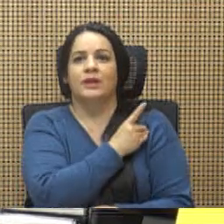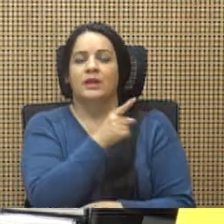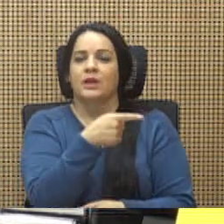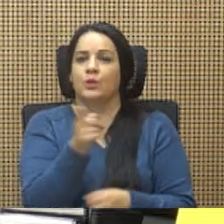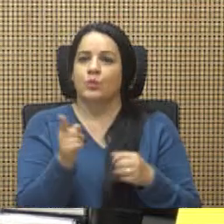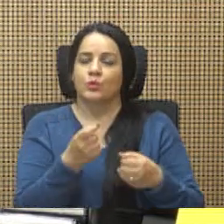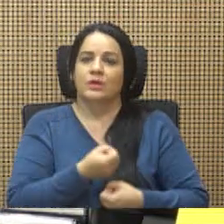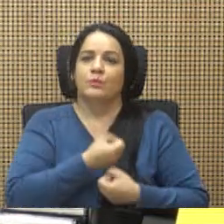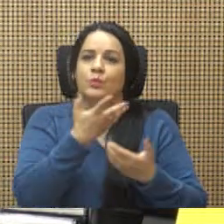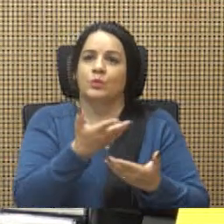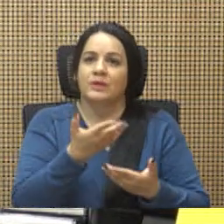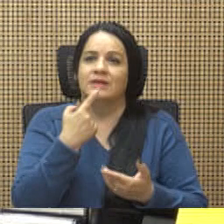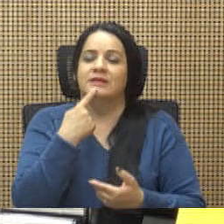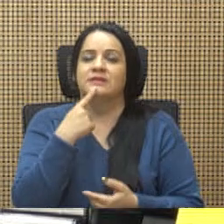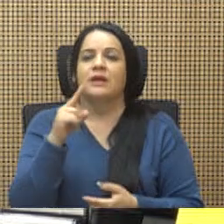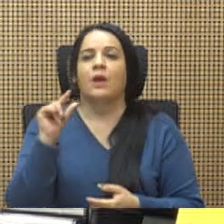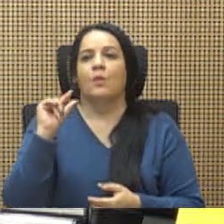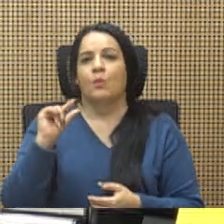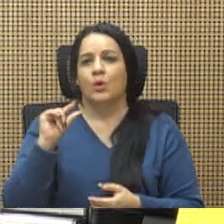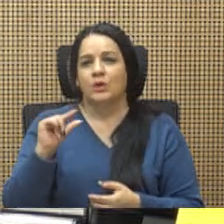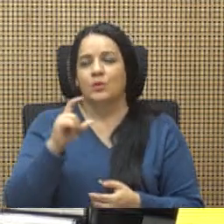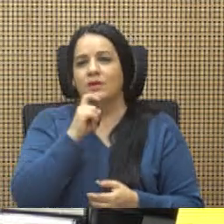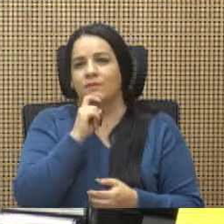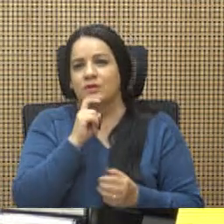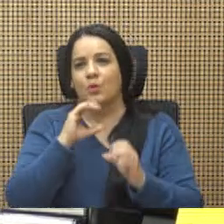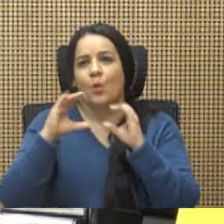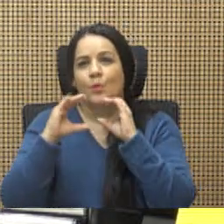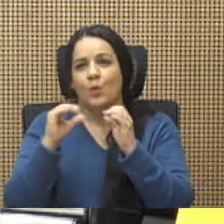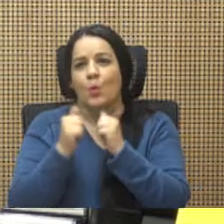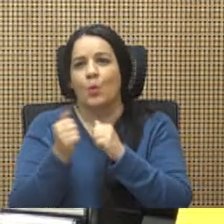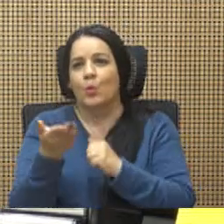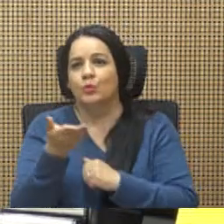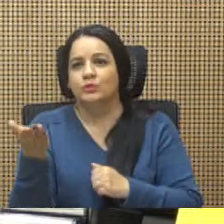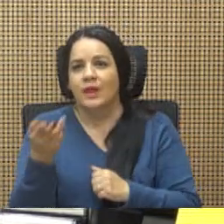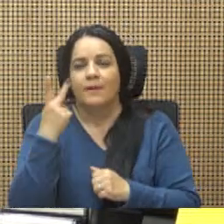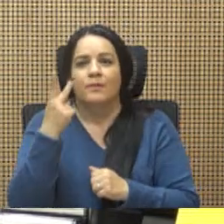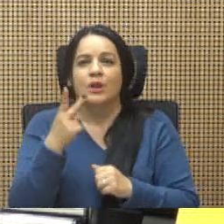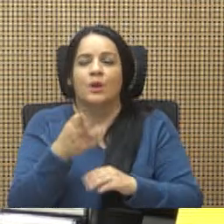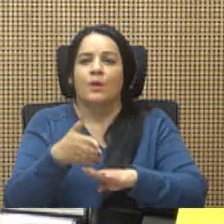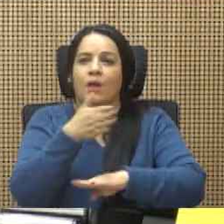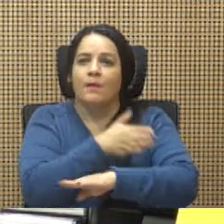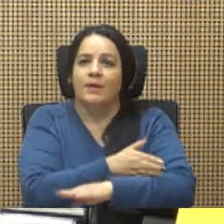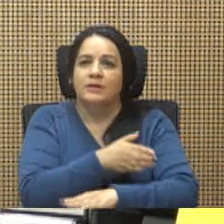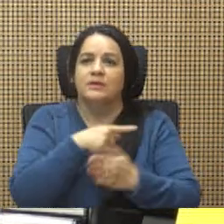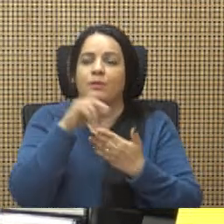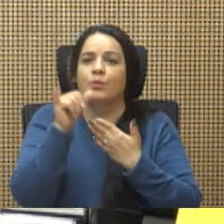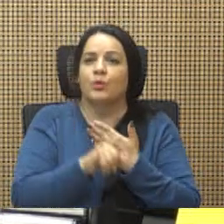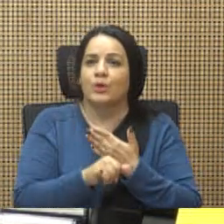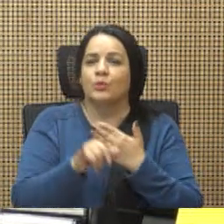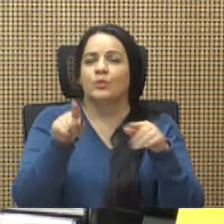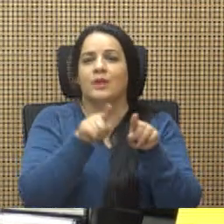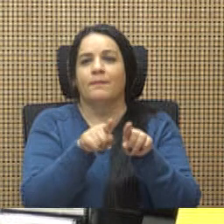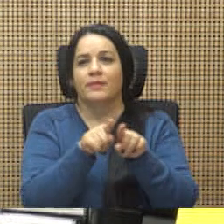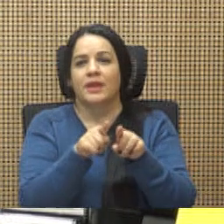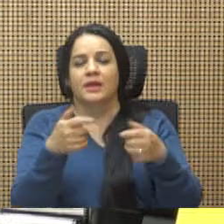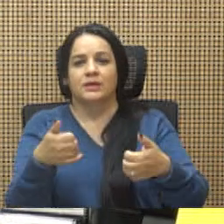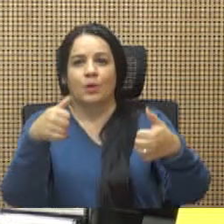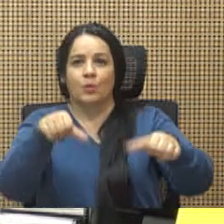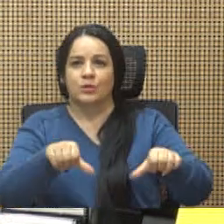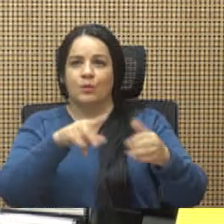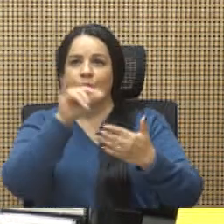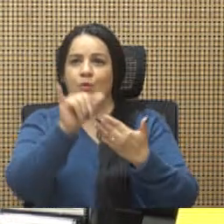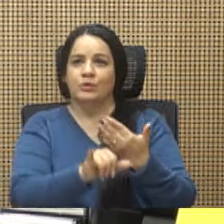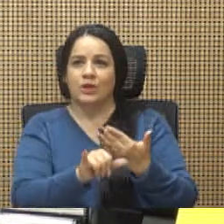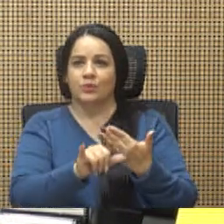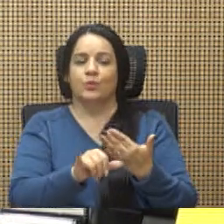que sí estaba un poquito difícil comunicarse con ustedes y ver cómo va avanzando el proyecto eh que se consensu verdad el proyecto como